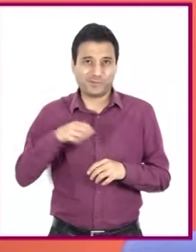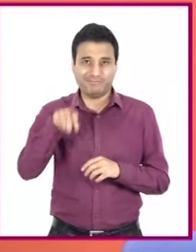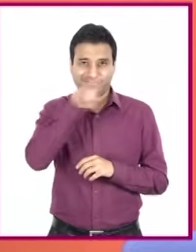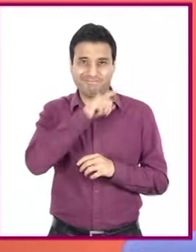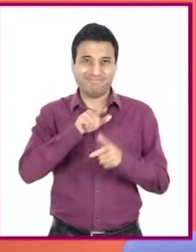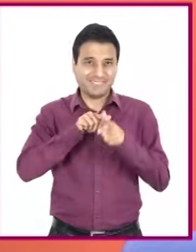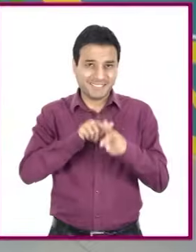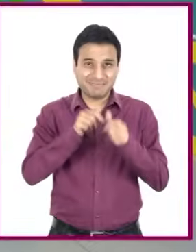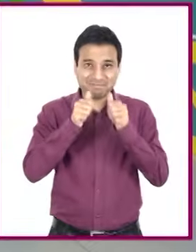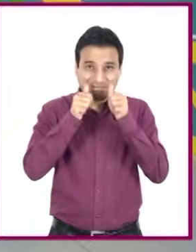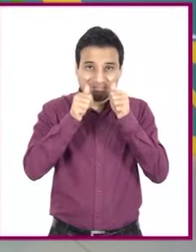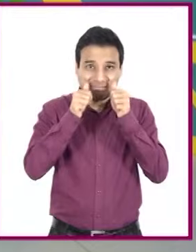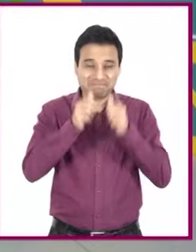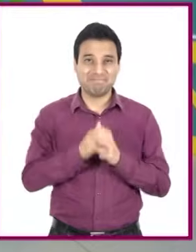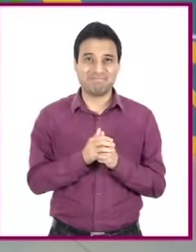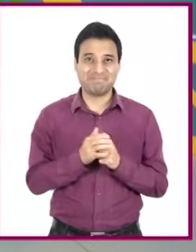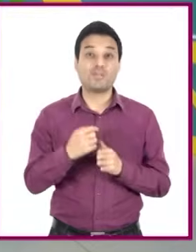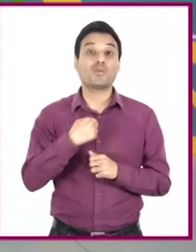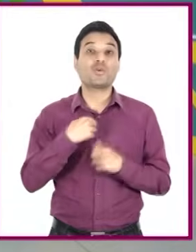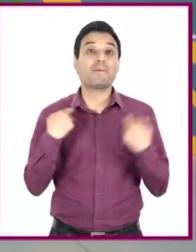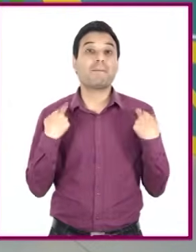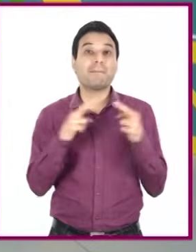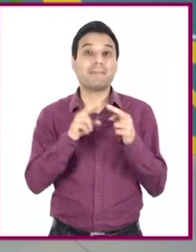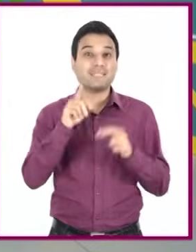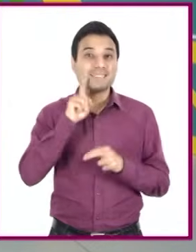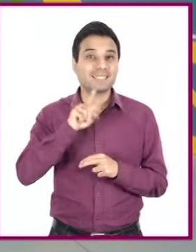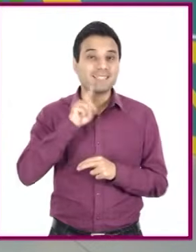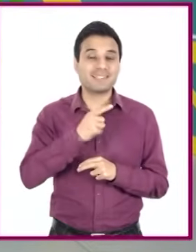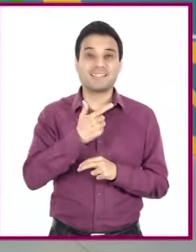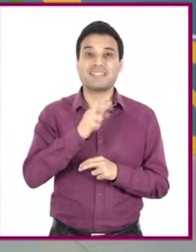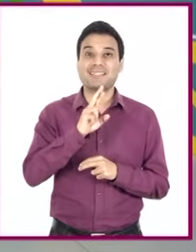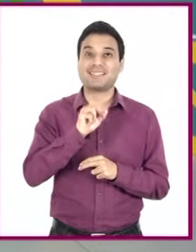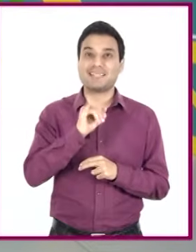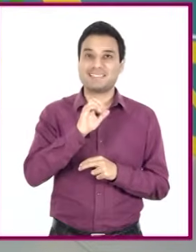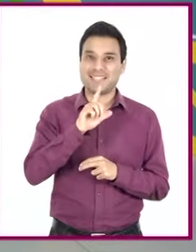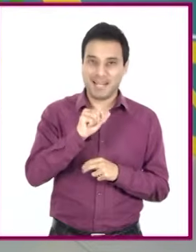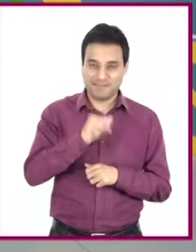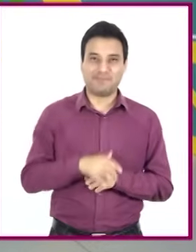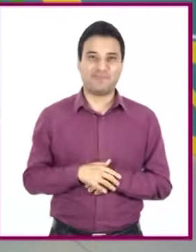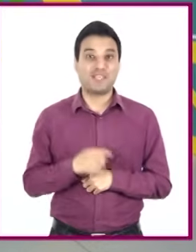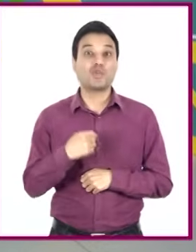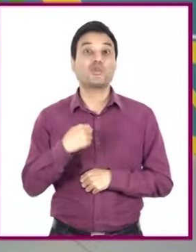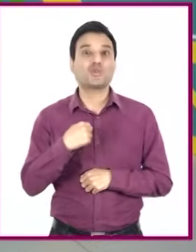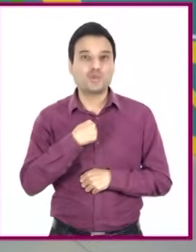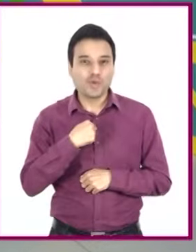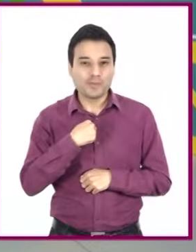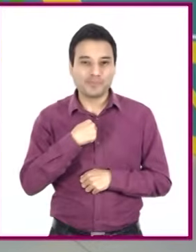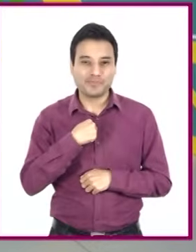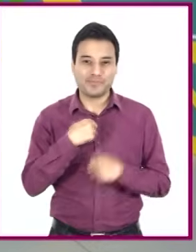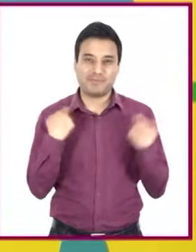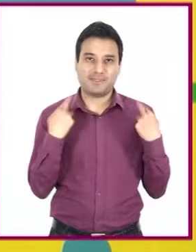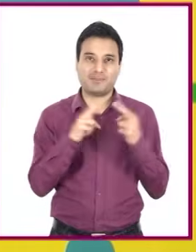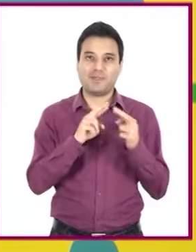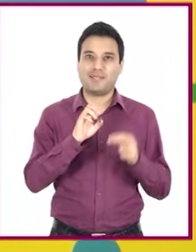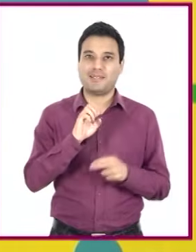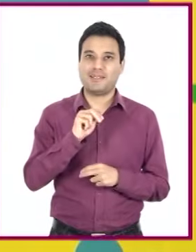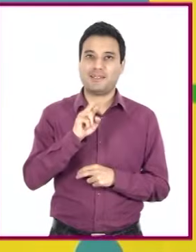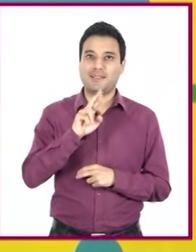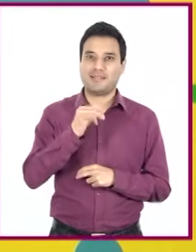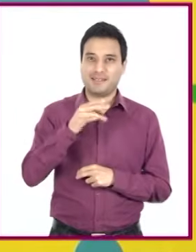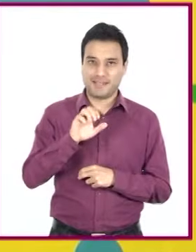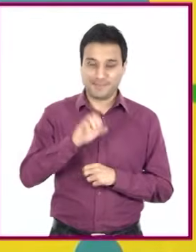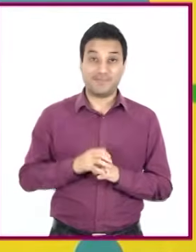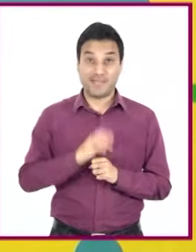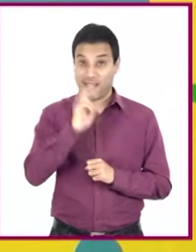este trimestre. Yo soy la maestra Graciela Sánchez Venancio. Y yo, el profesor Enrique Acevedo Herrera. Les recordamos